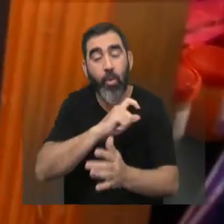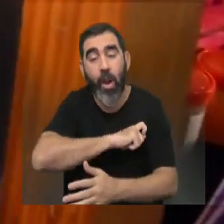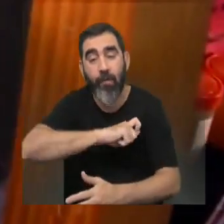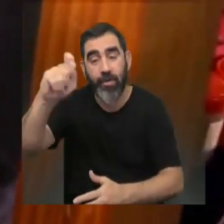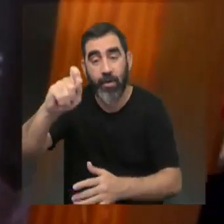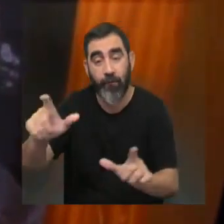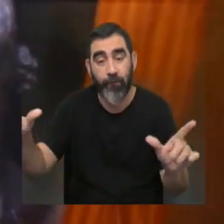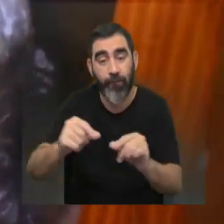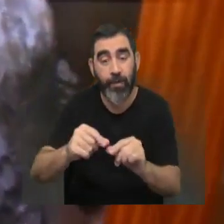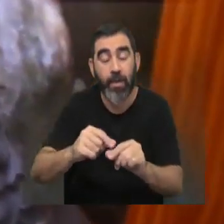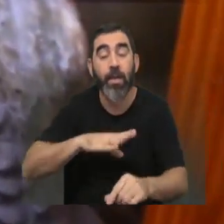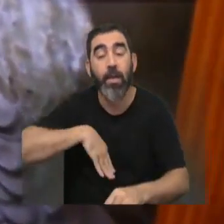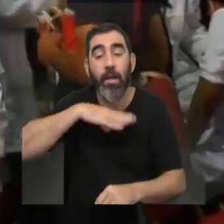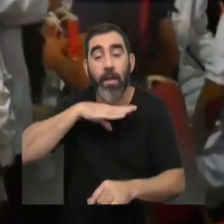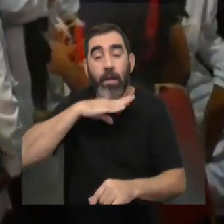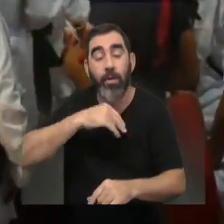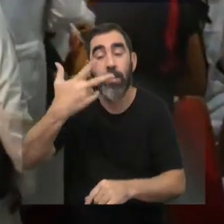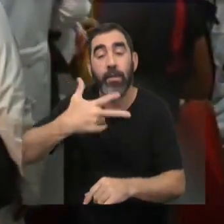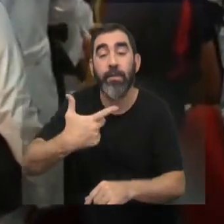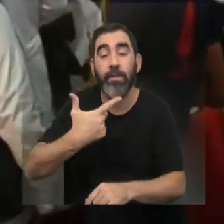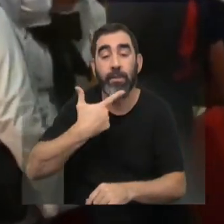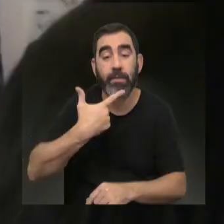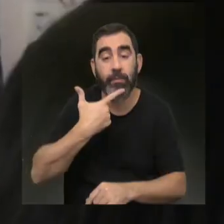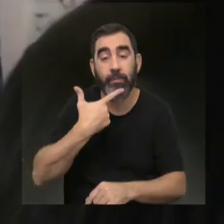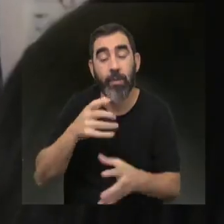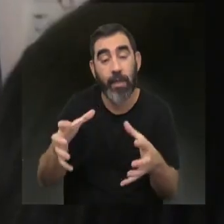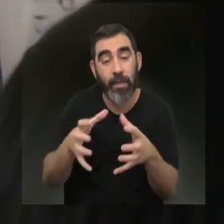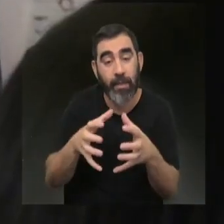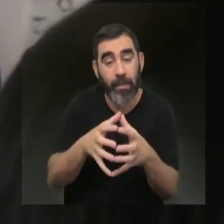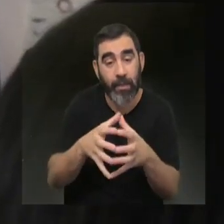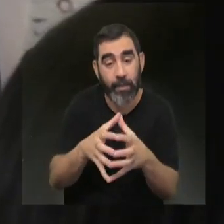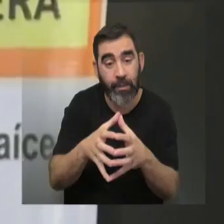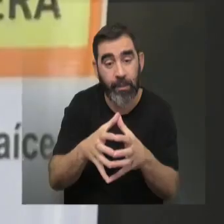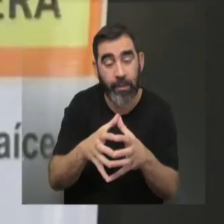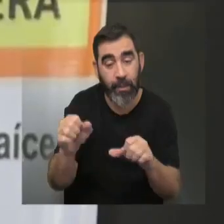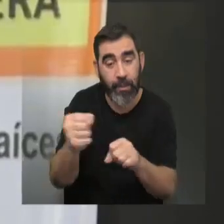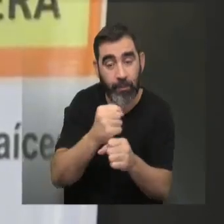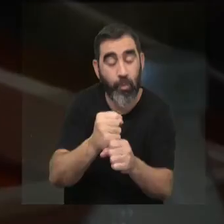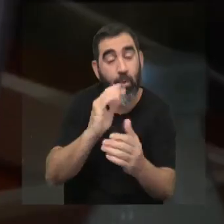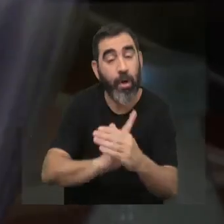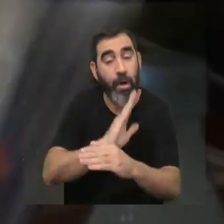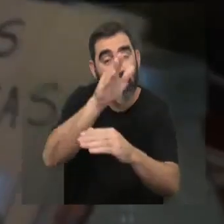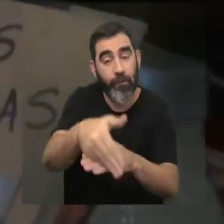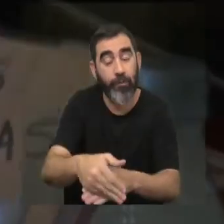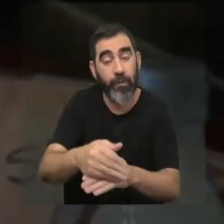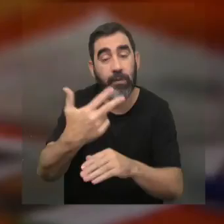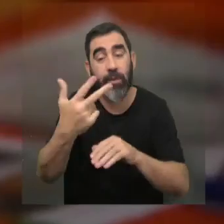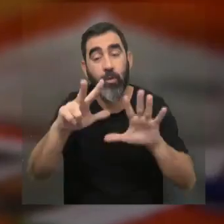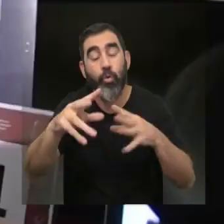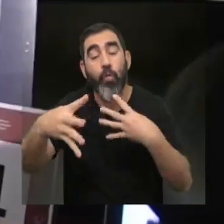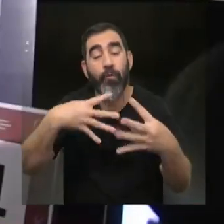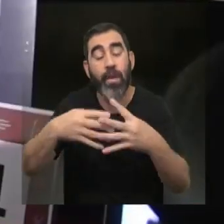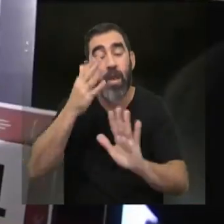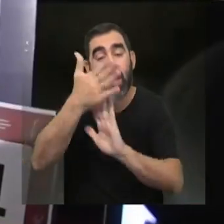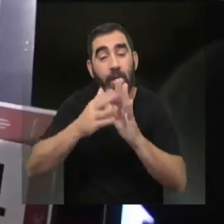van a culminar en Canelones el 13 de septiembre. Los equipos que reciban menciones van a clasificar a la 38ª Feria Nacional